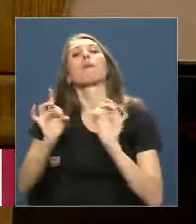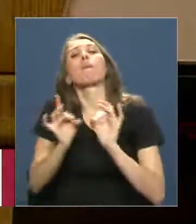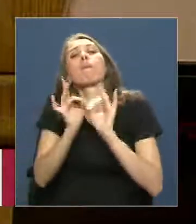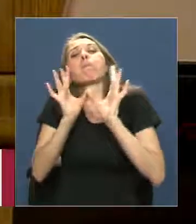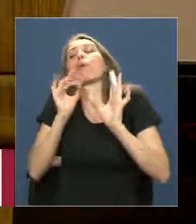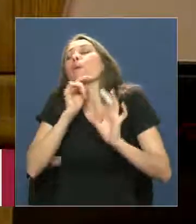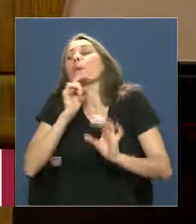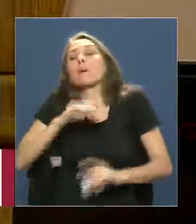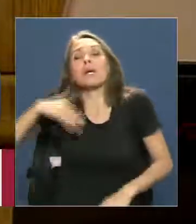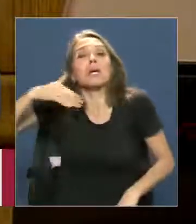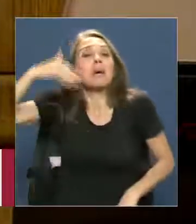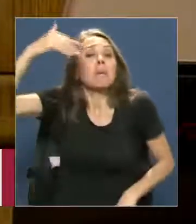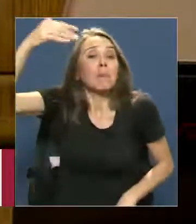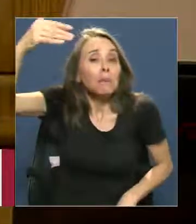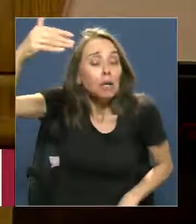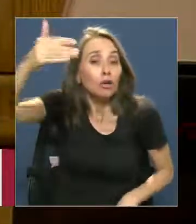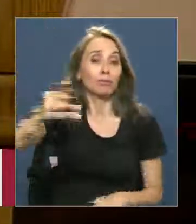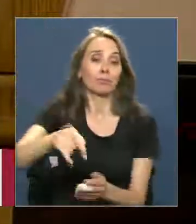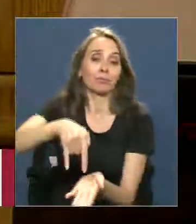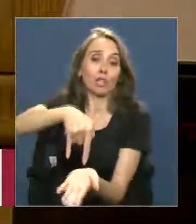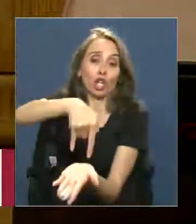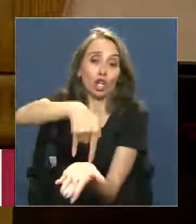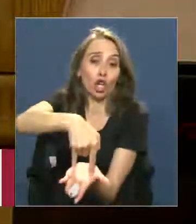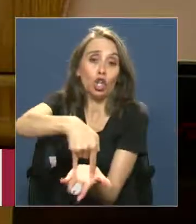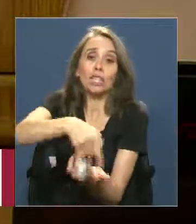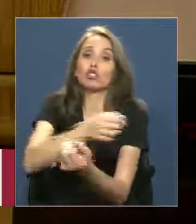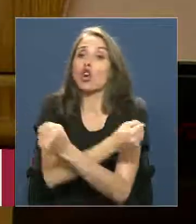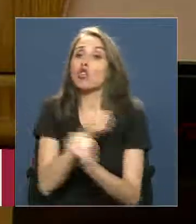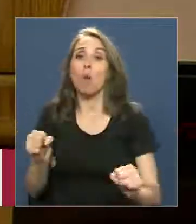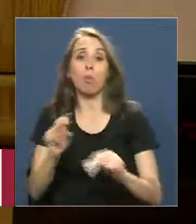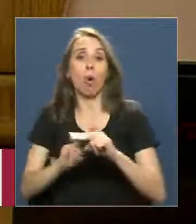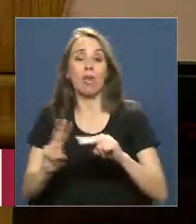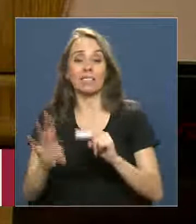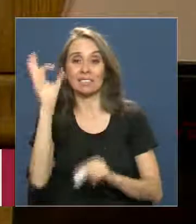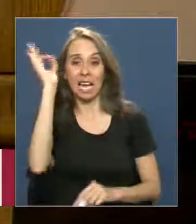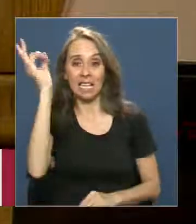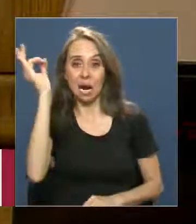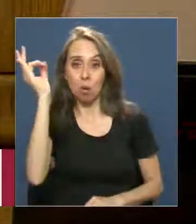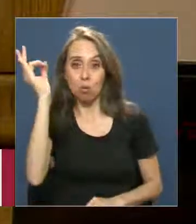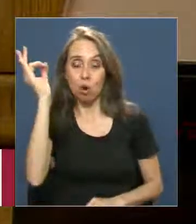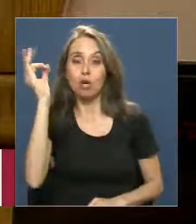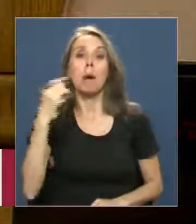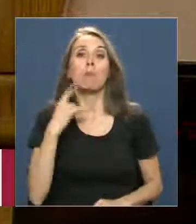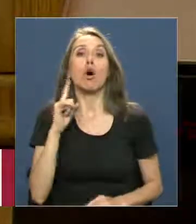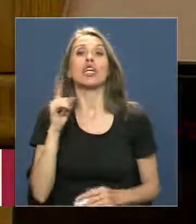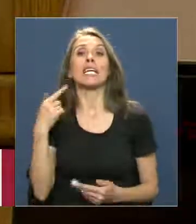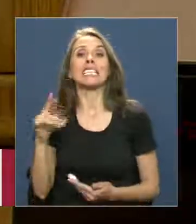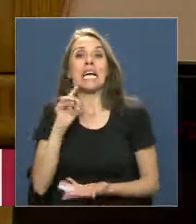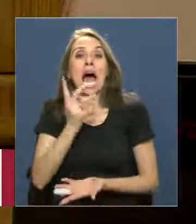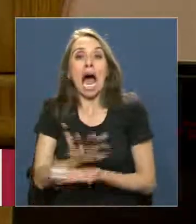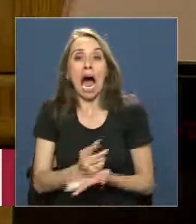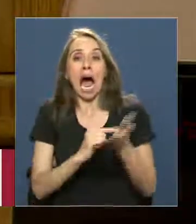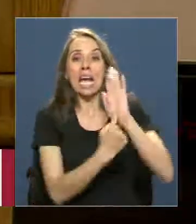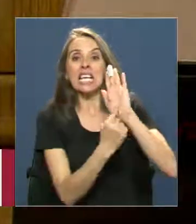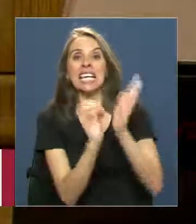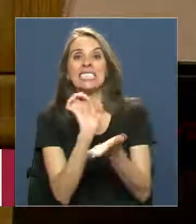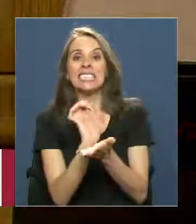eventualidad que el Congreso no pueda sesionar durante un estado de excepción o